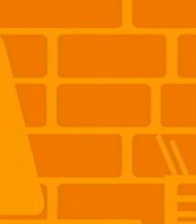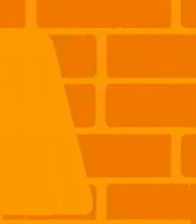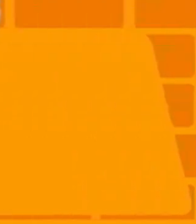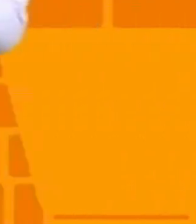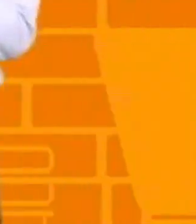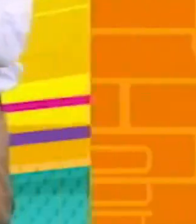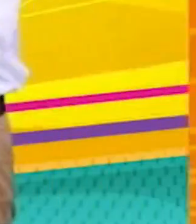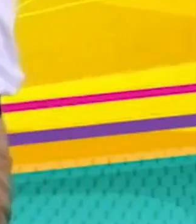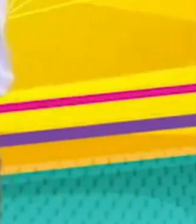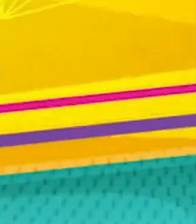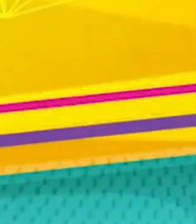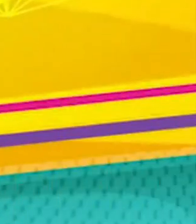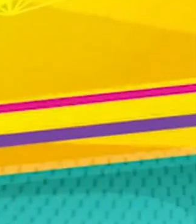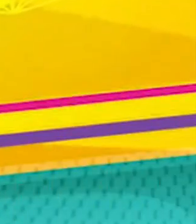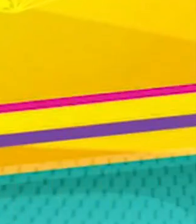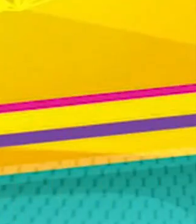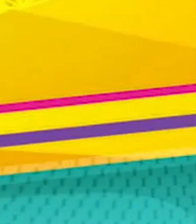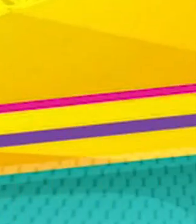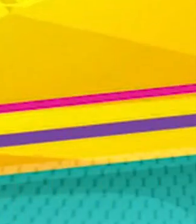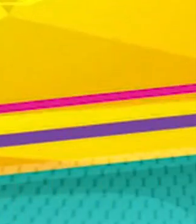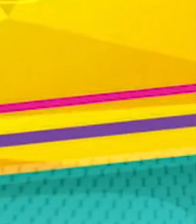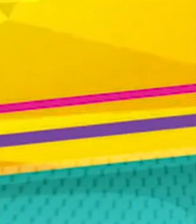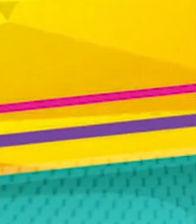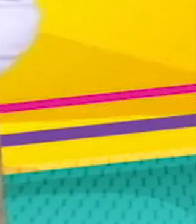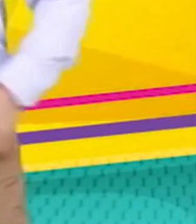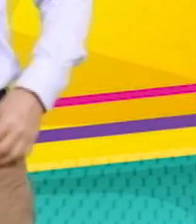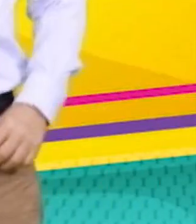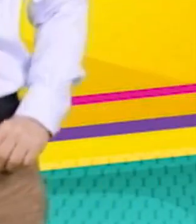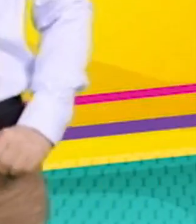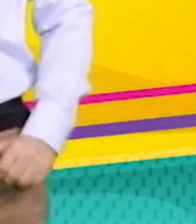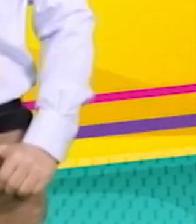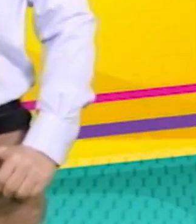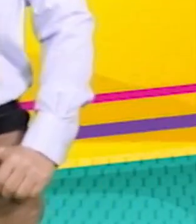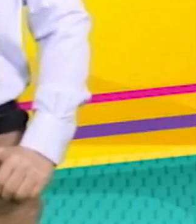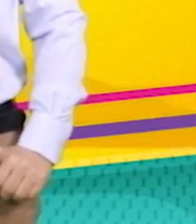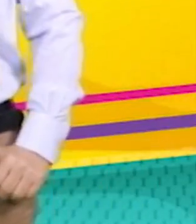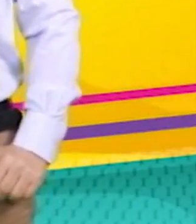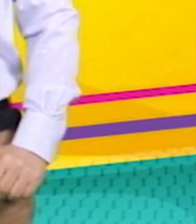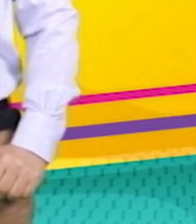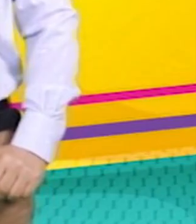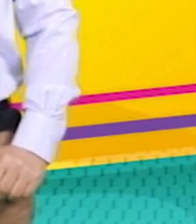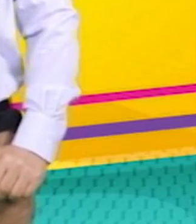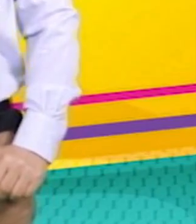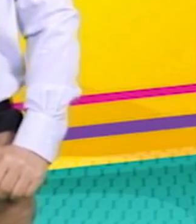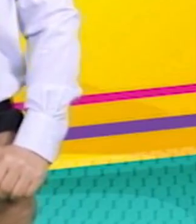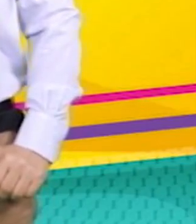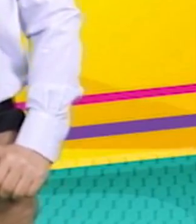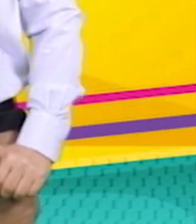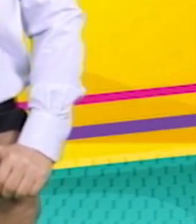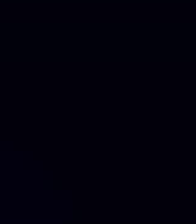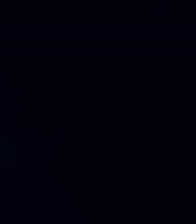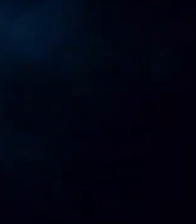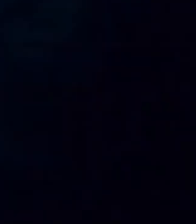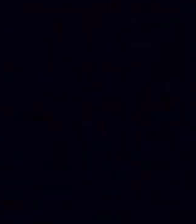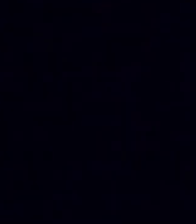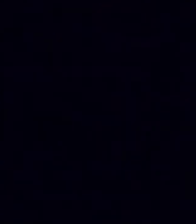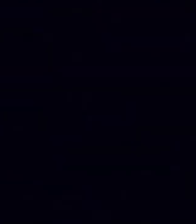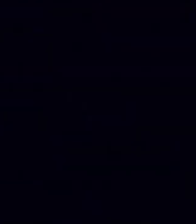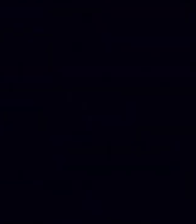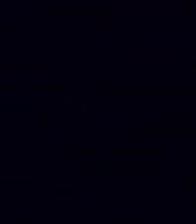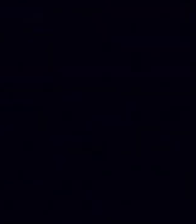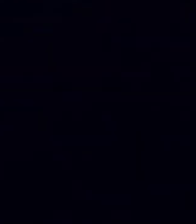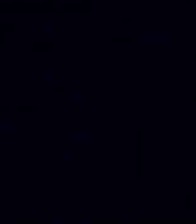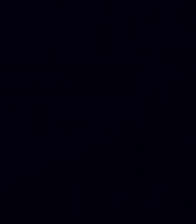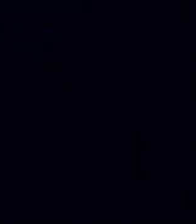Rica, una voz que entona un café nacional, de lunes a viernes a las 10:30 de la mañana. Solo